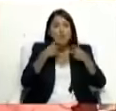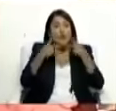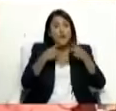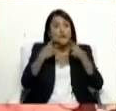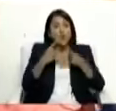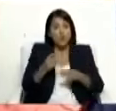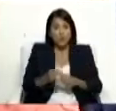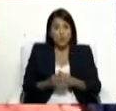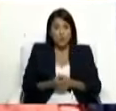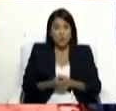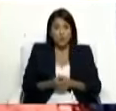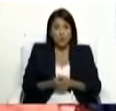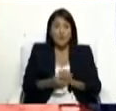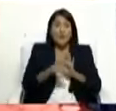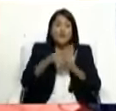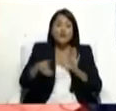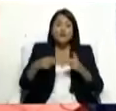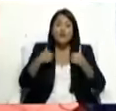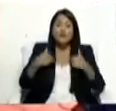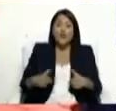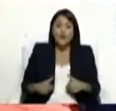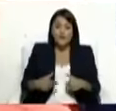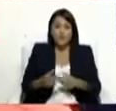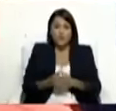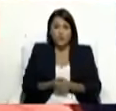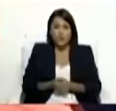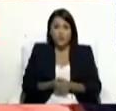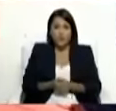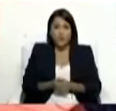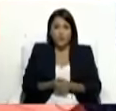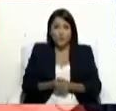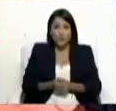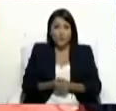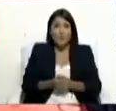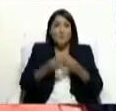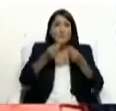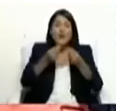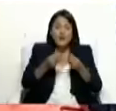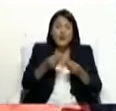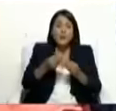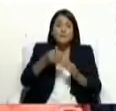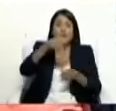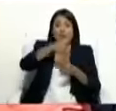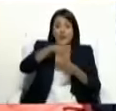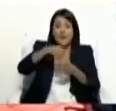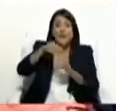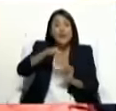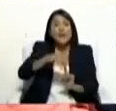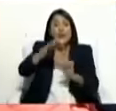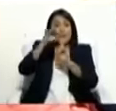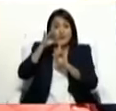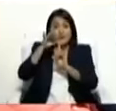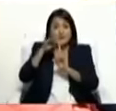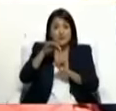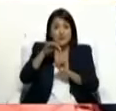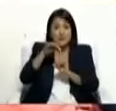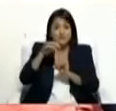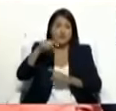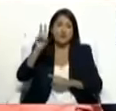políticos, nuestros derechos humanos, nuestro derecho a elegir, porque en Venezuela no solamente